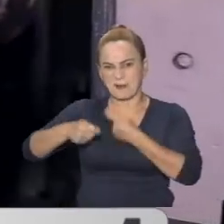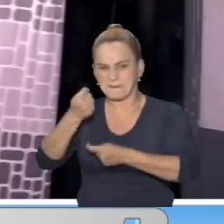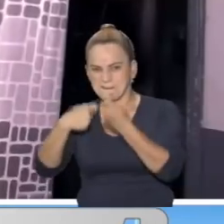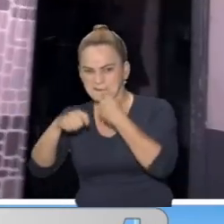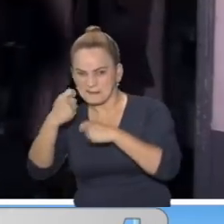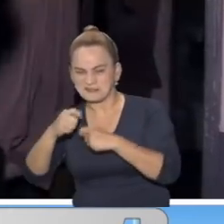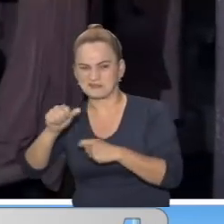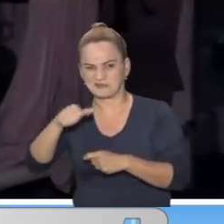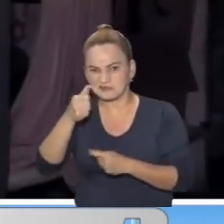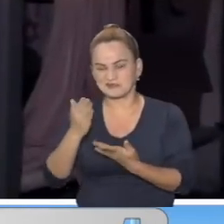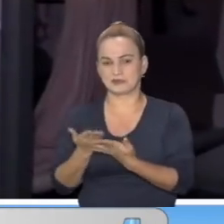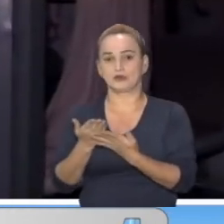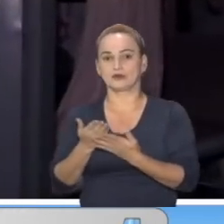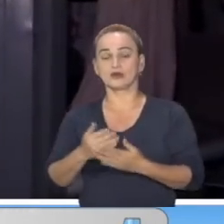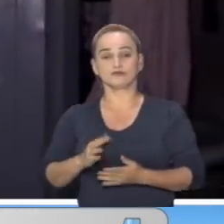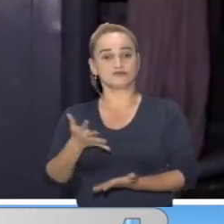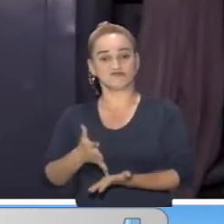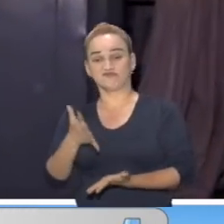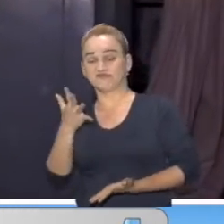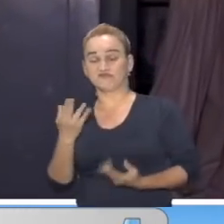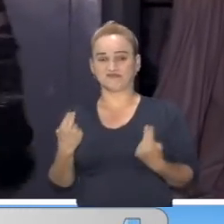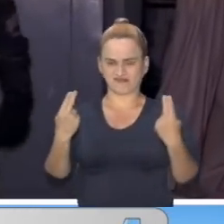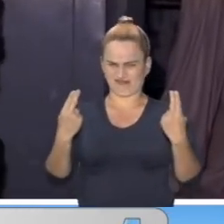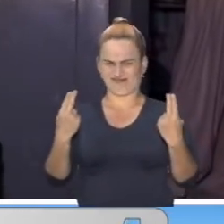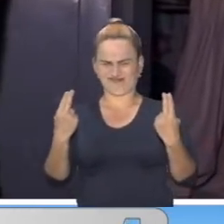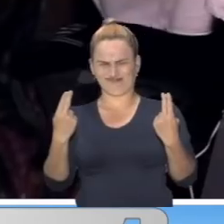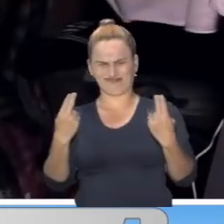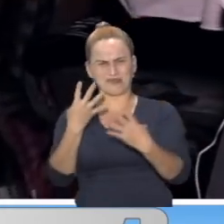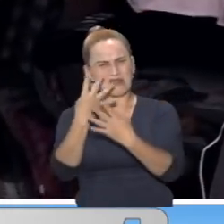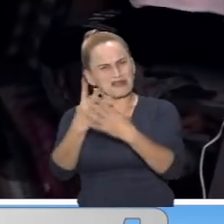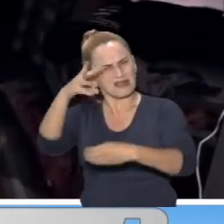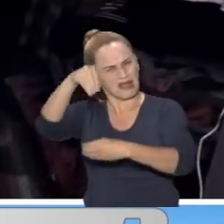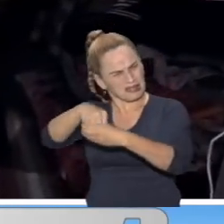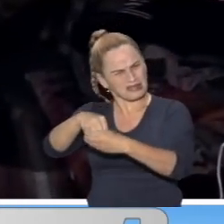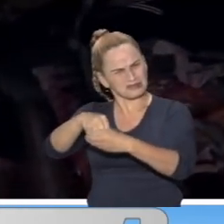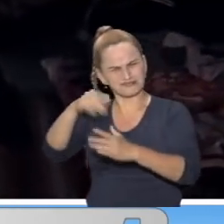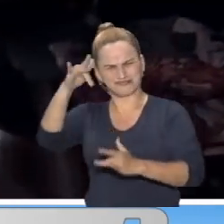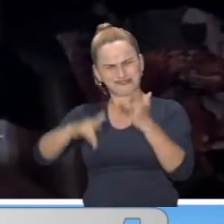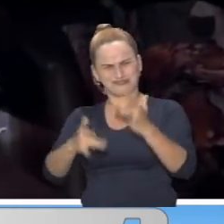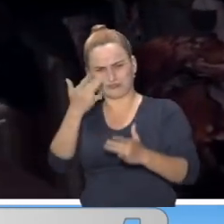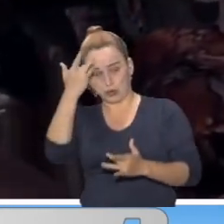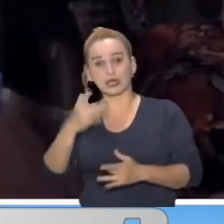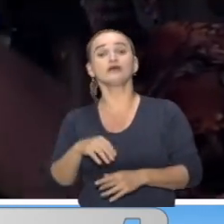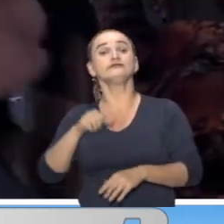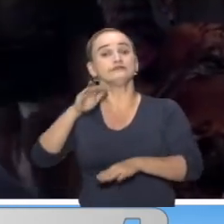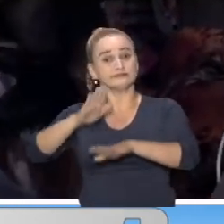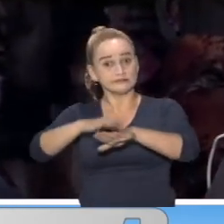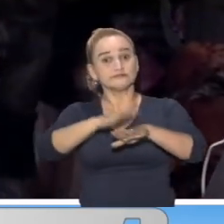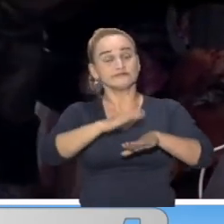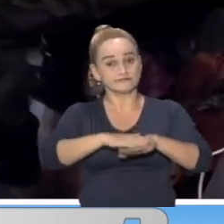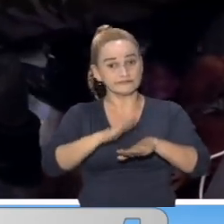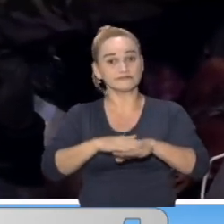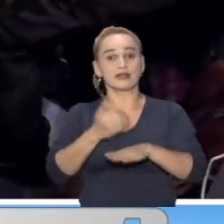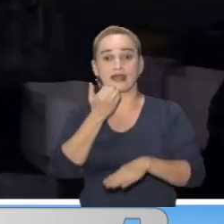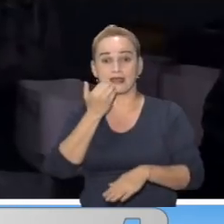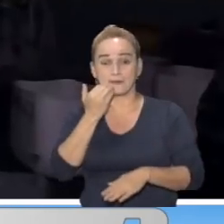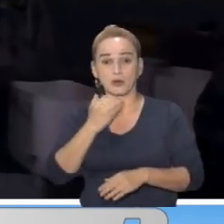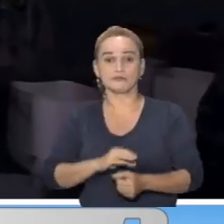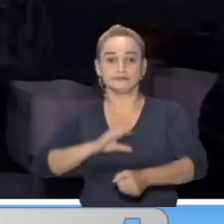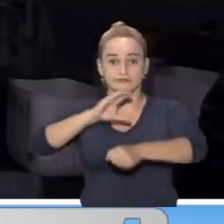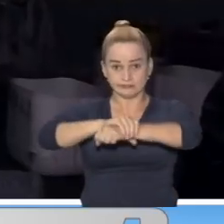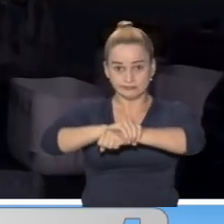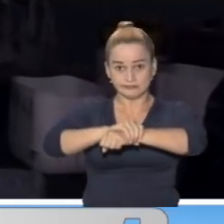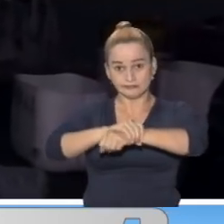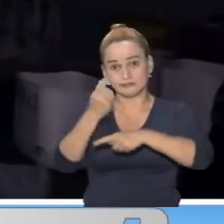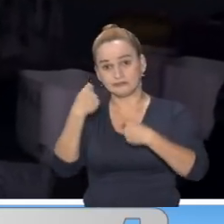alcohol, incluso lujos que son irregulares en medio de estos centros que por supuesto acá vienen a pagar personas su condena